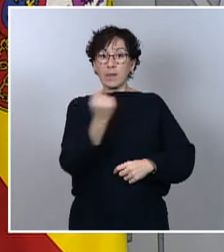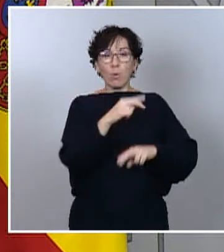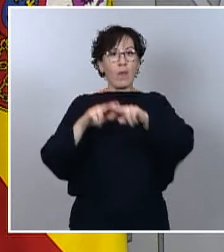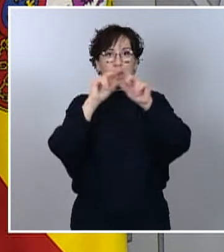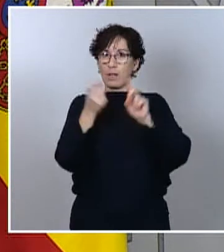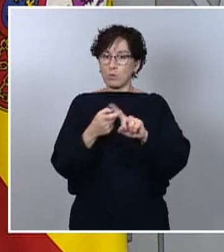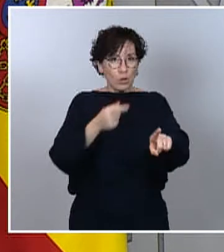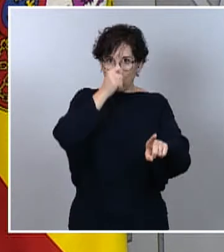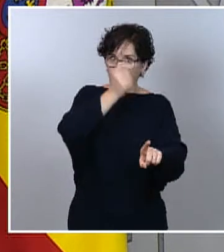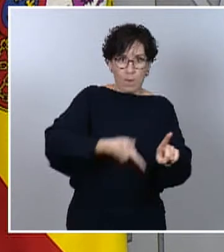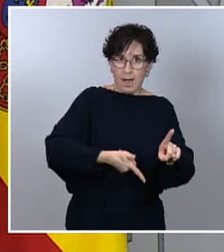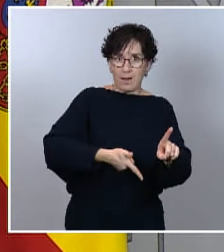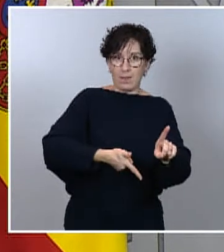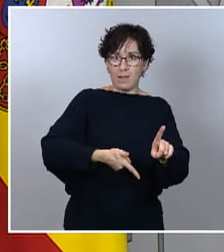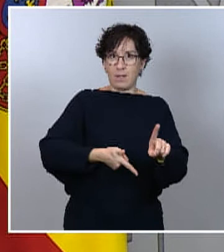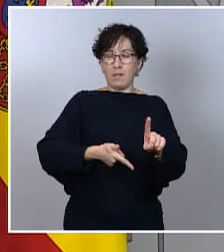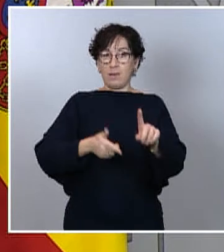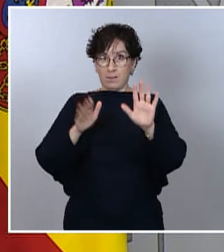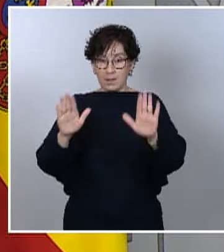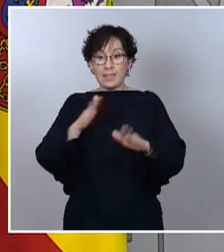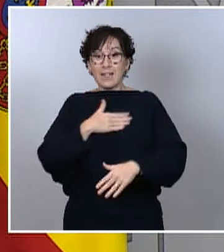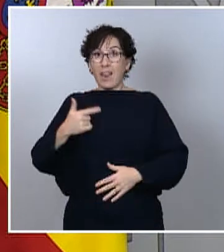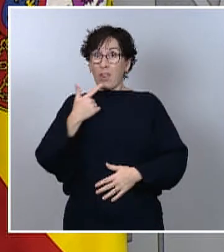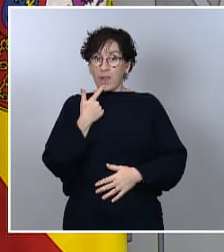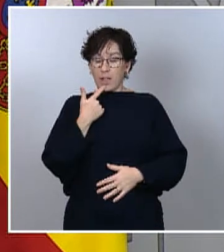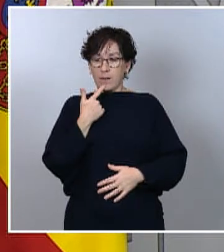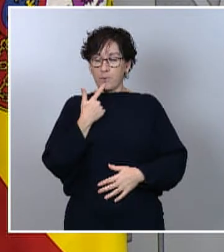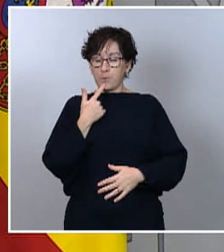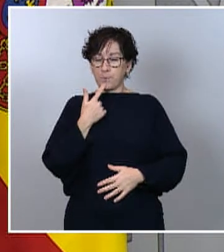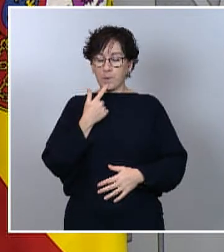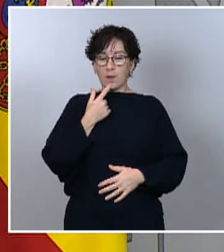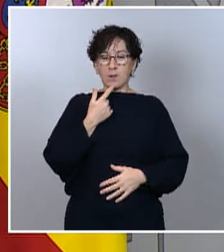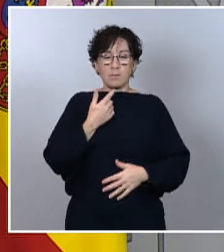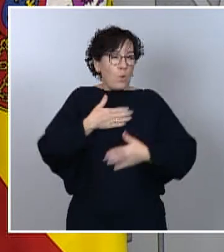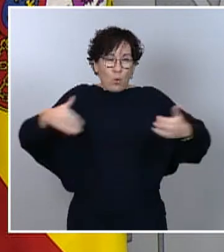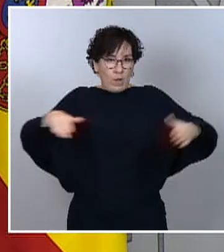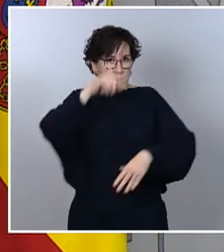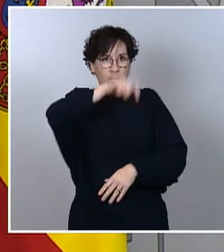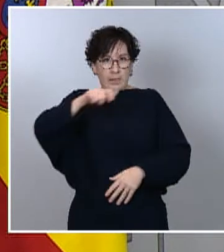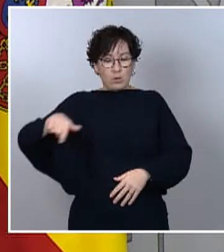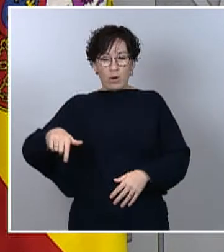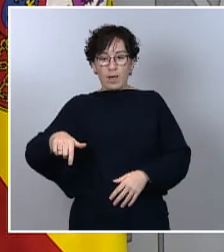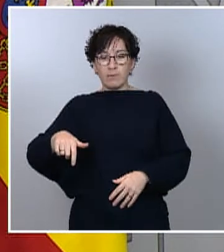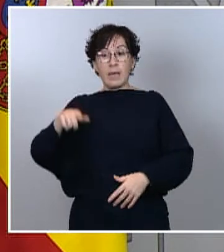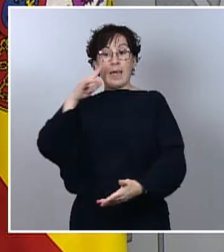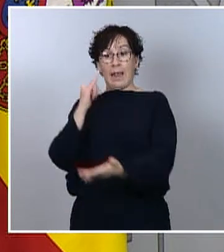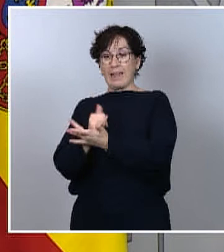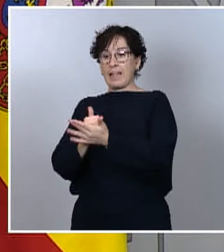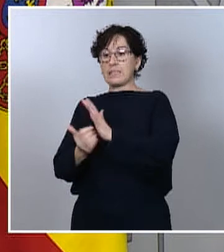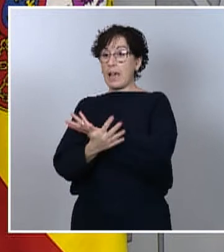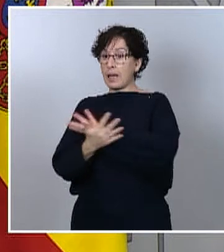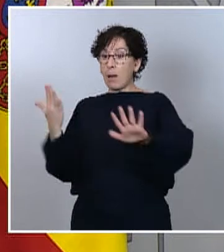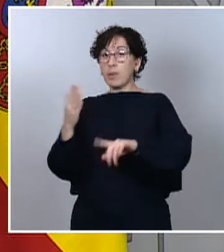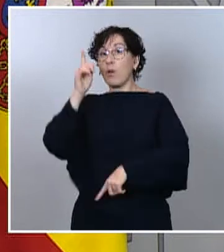que ninguna persona debería tomar decisiones con este tipo de test, desde luego no